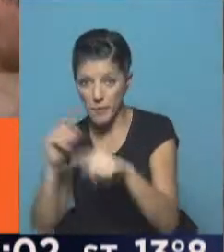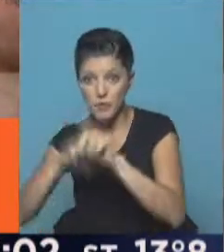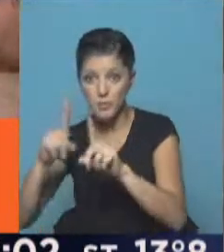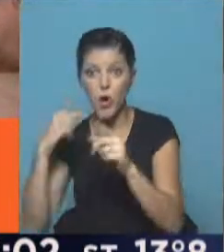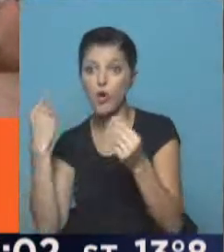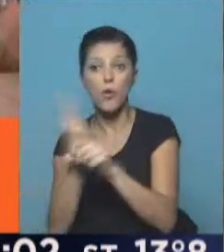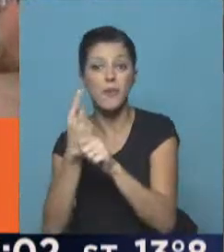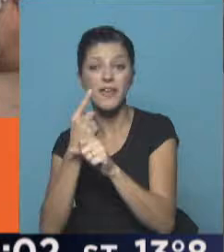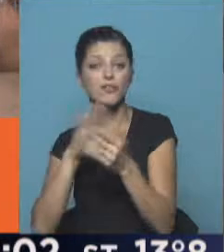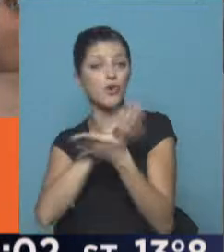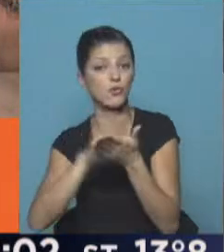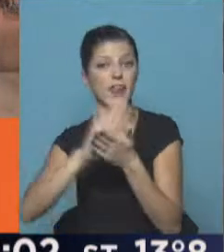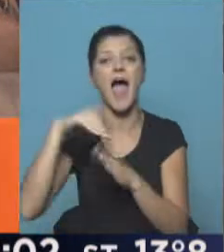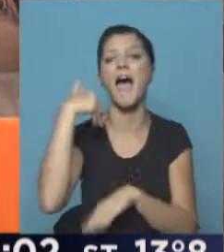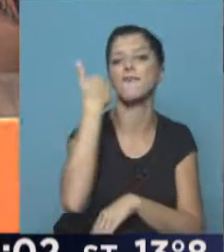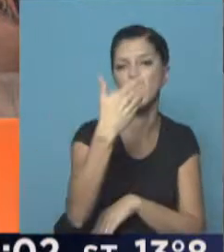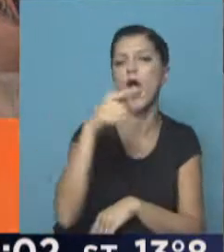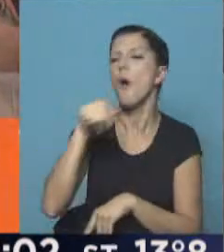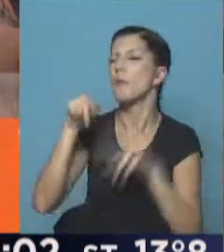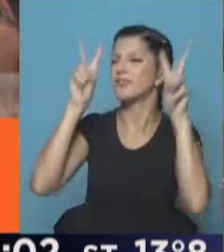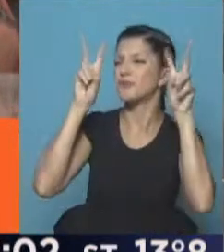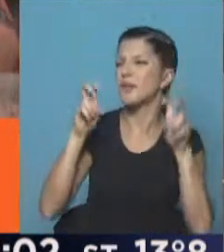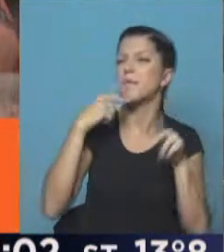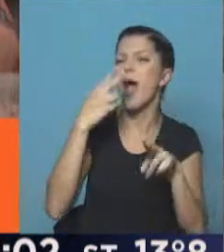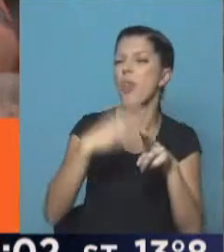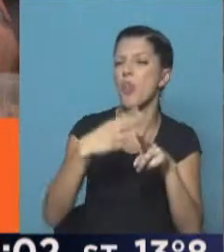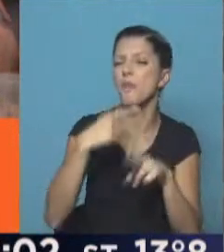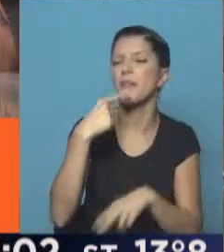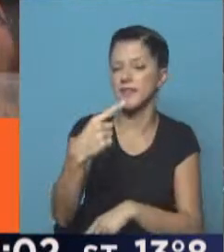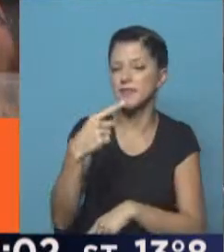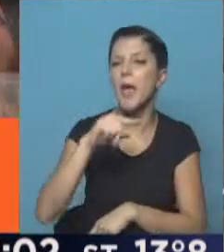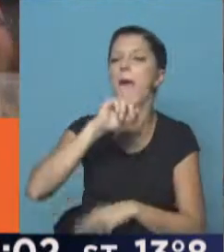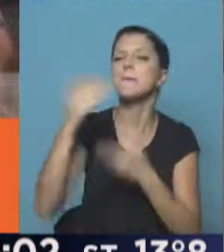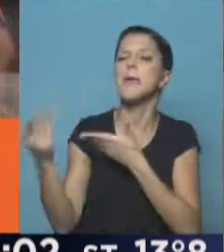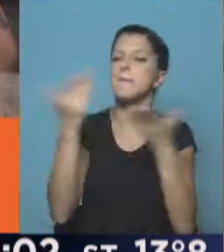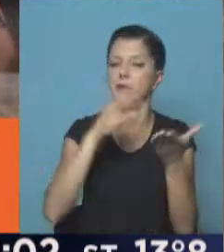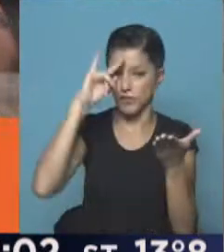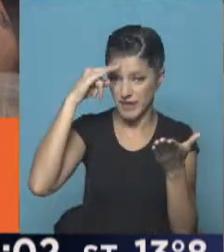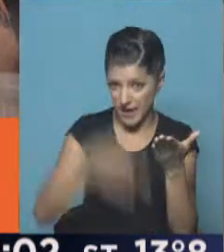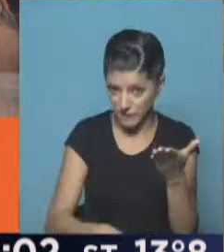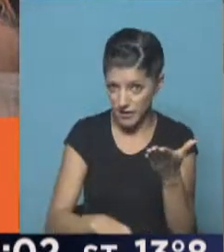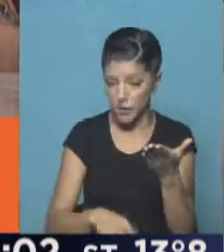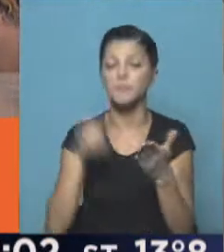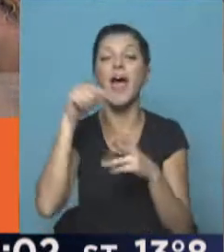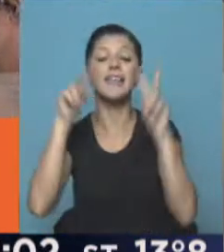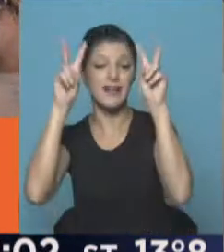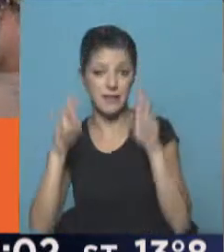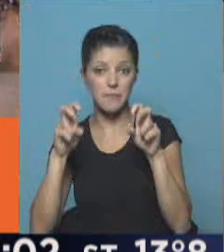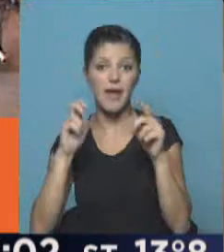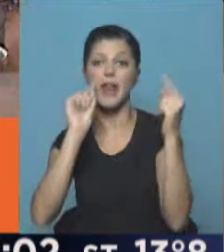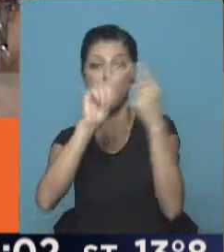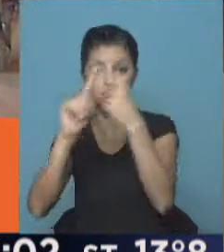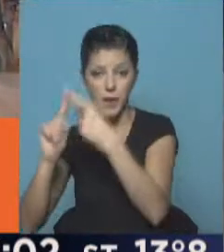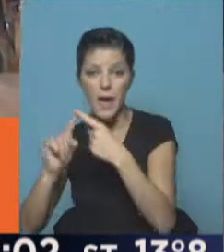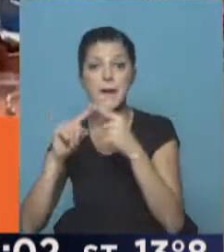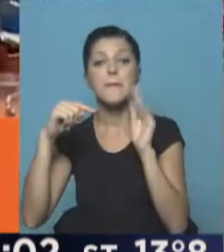Por eso, bienvenidos al infierno. Mientras el lema en Alemania es sobre la interconectividad, no se puede ni siquiera tender